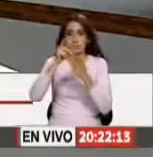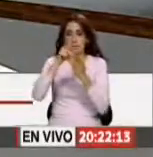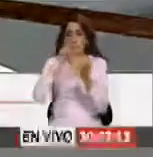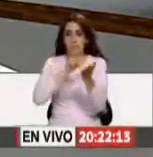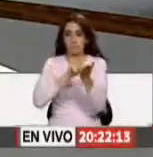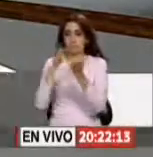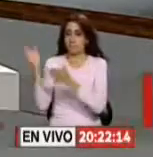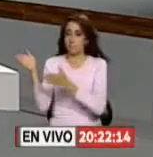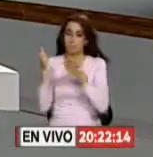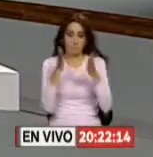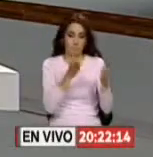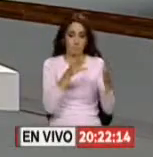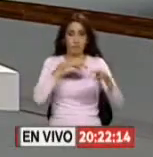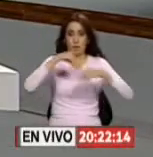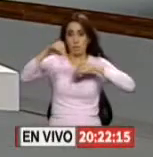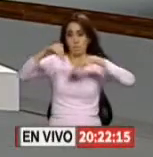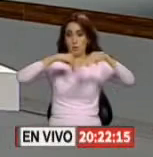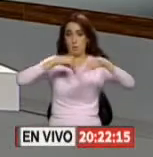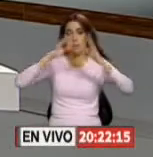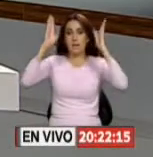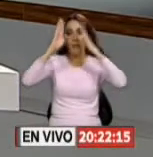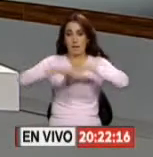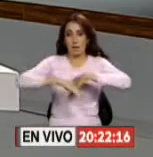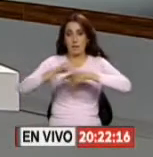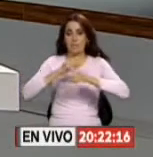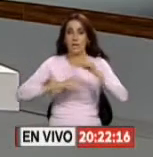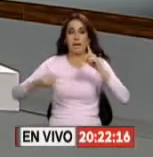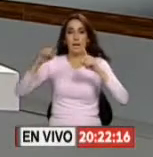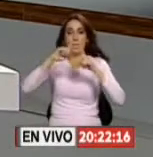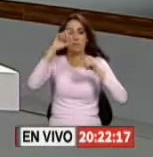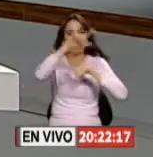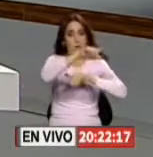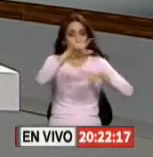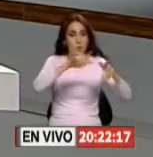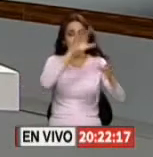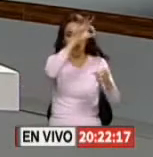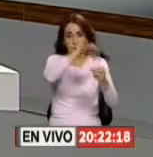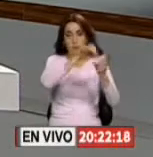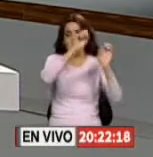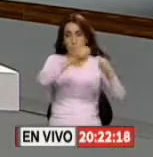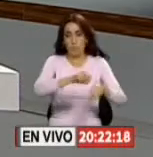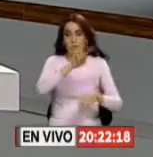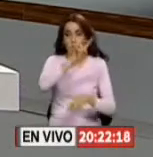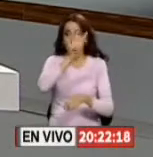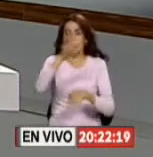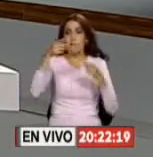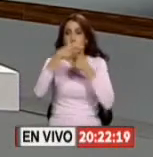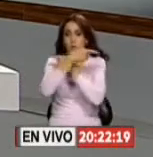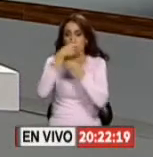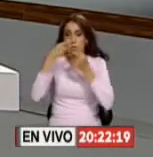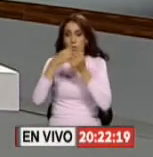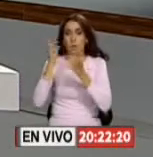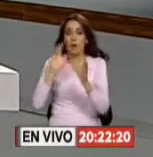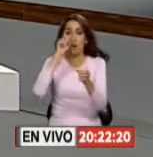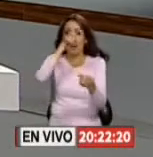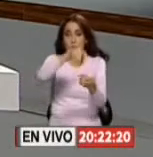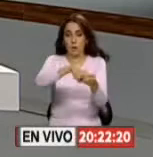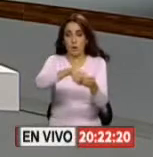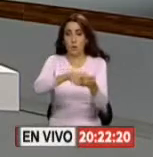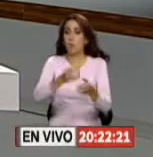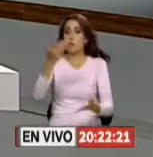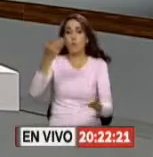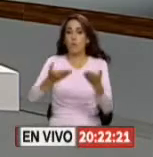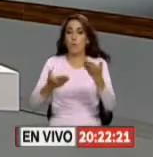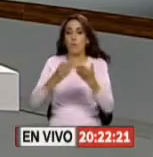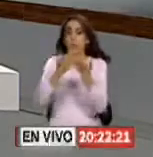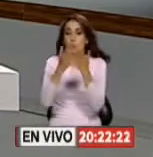serán trasladados sin ningún costo hasta los recintos electorales el próximo 24 de marzo. Las inscripciones para acceder a este servicio